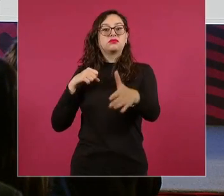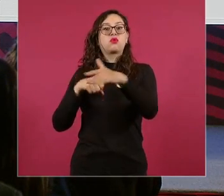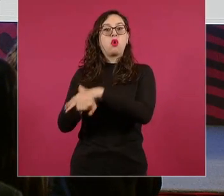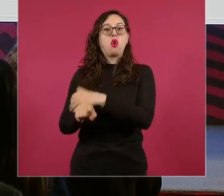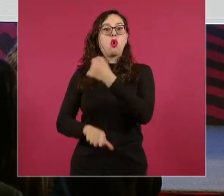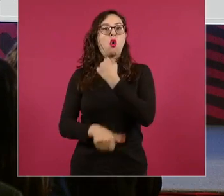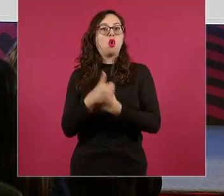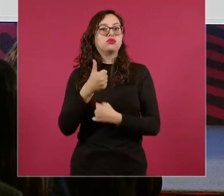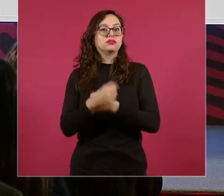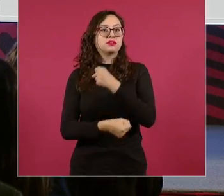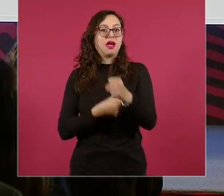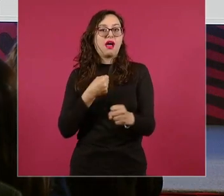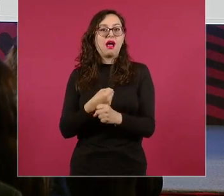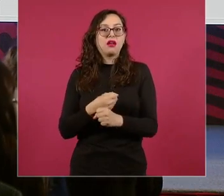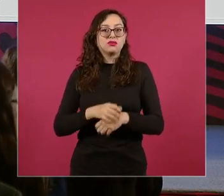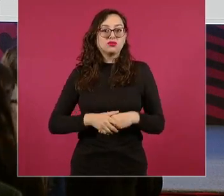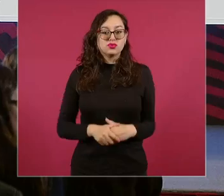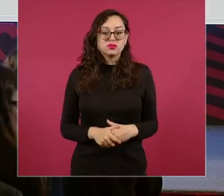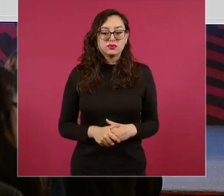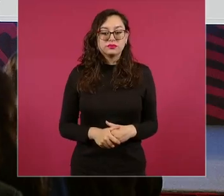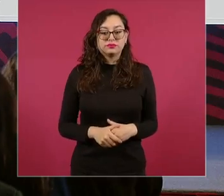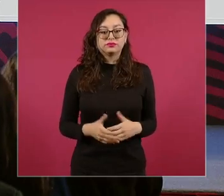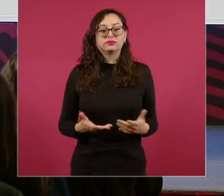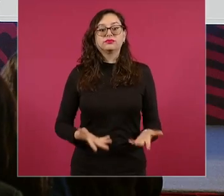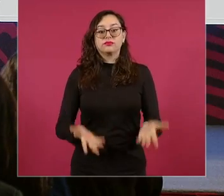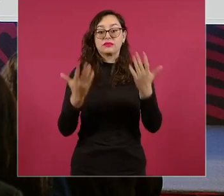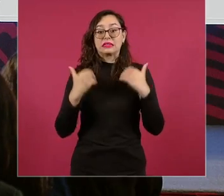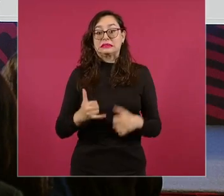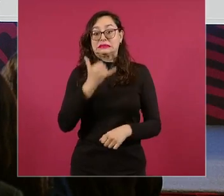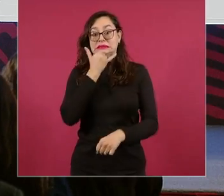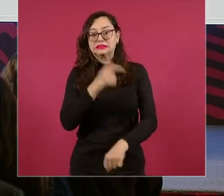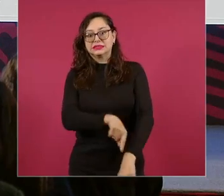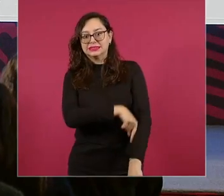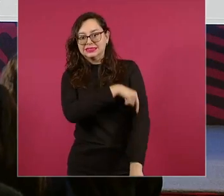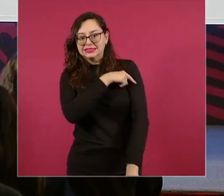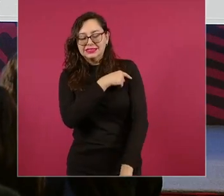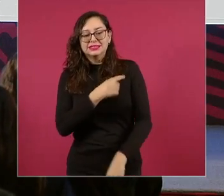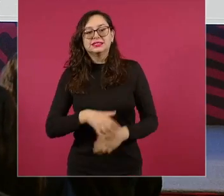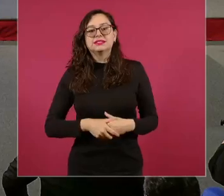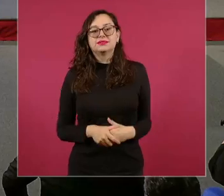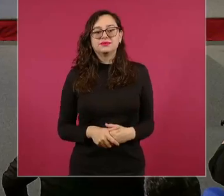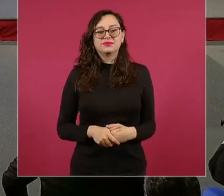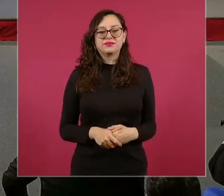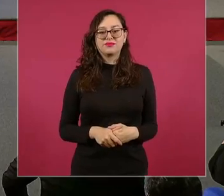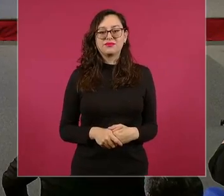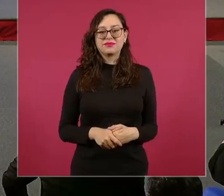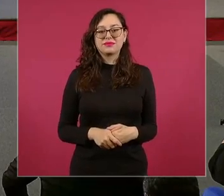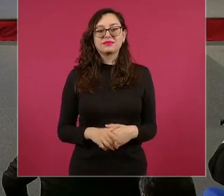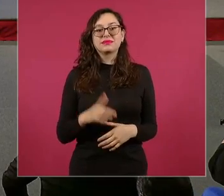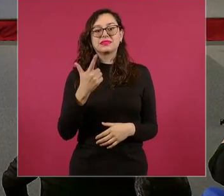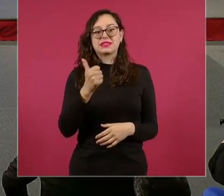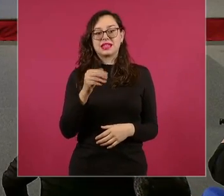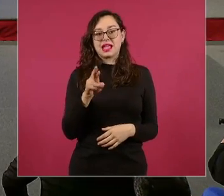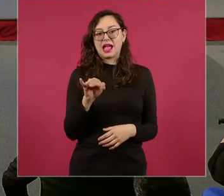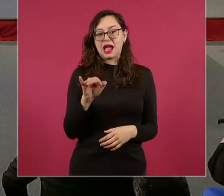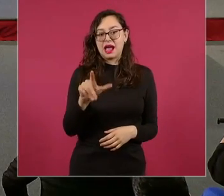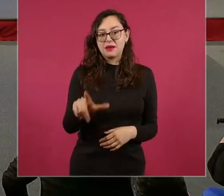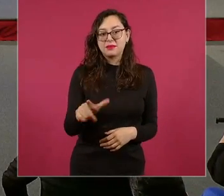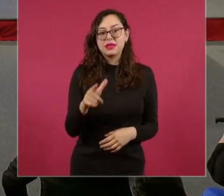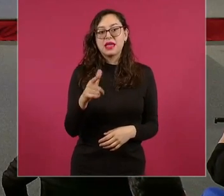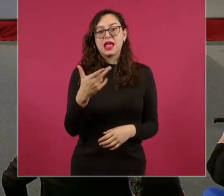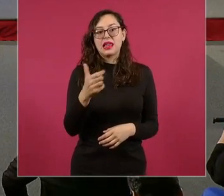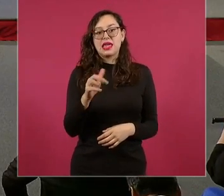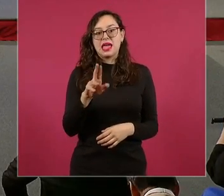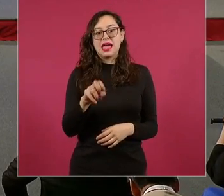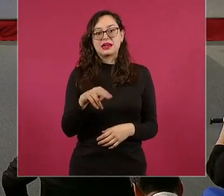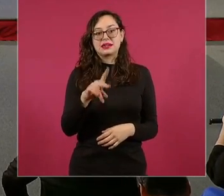privados de su libertad. Adelante, ya me tardé. Luego está el caso de Gabriel Hernández Gámez, quien